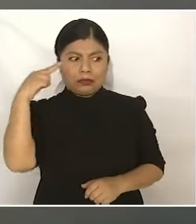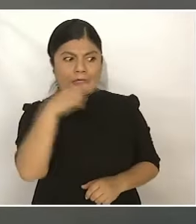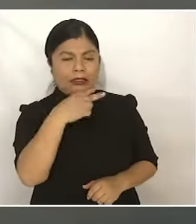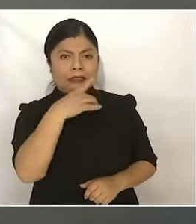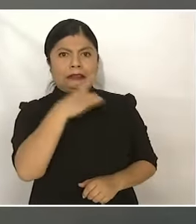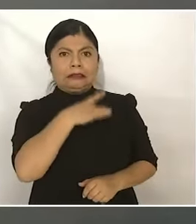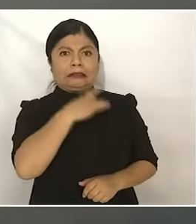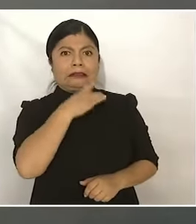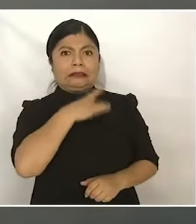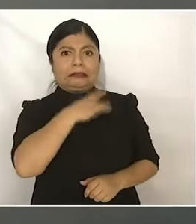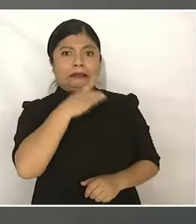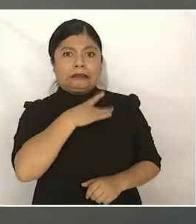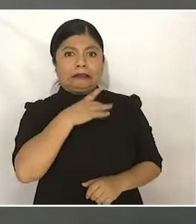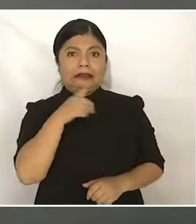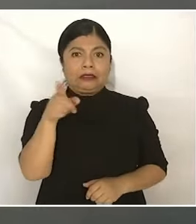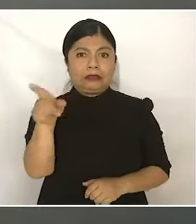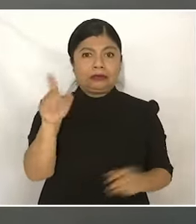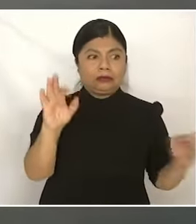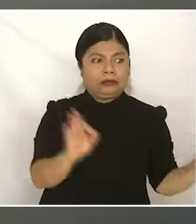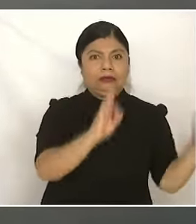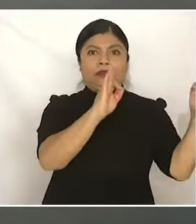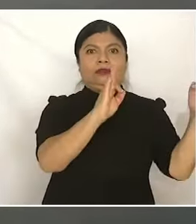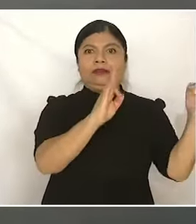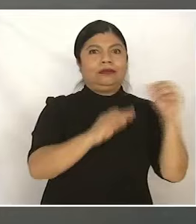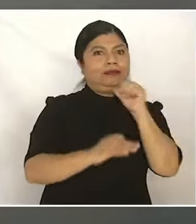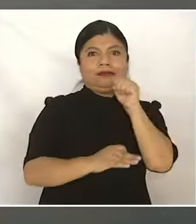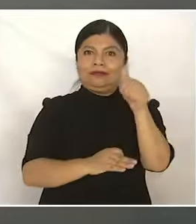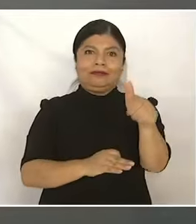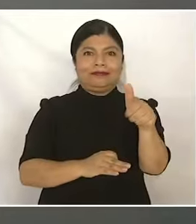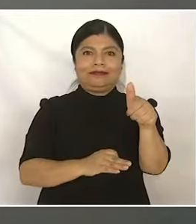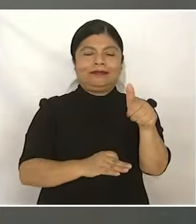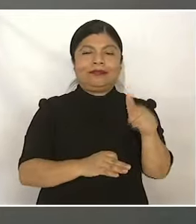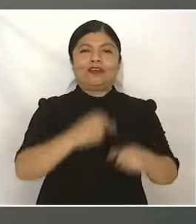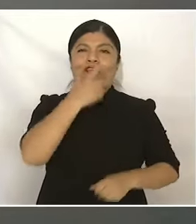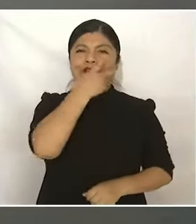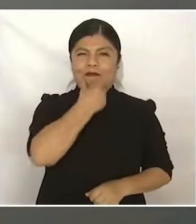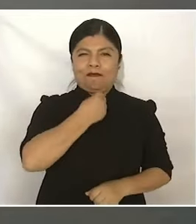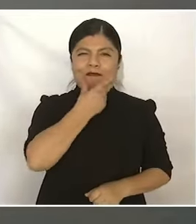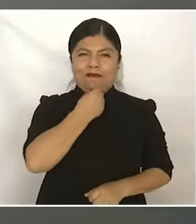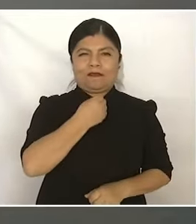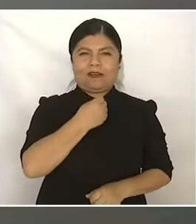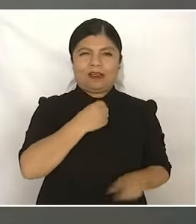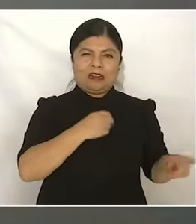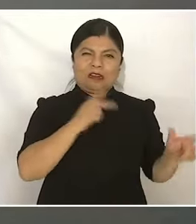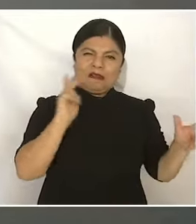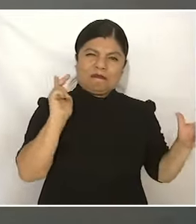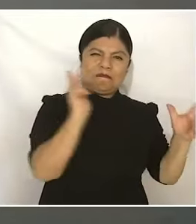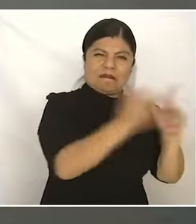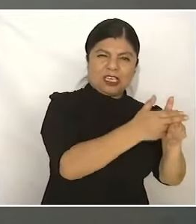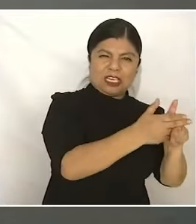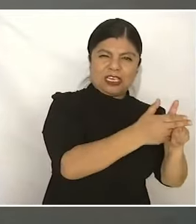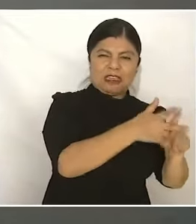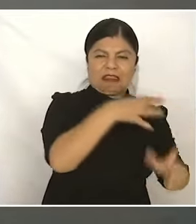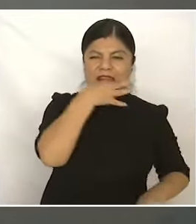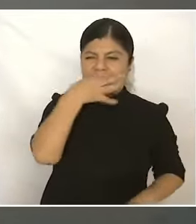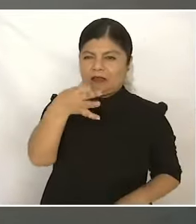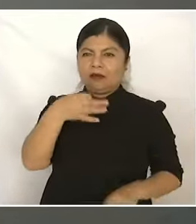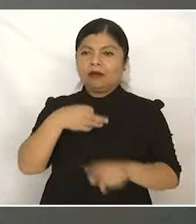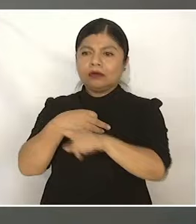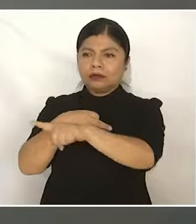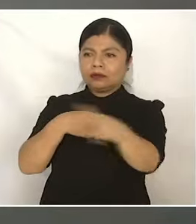porque cuando lo estaban juzgando les dijo a los oligarcas, el único Dios de